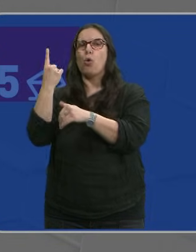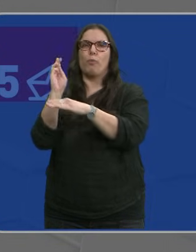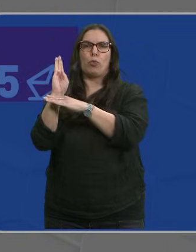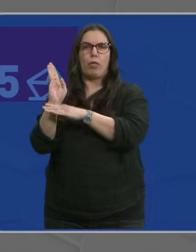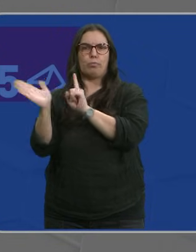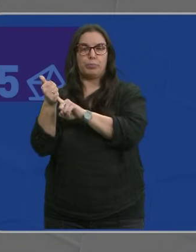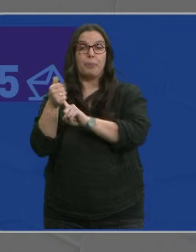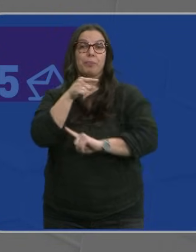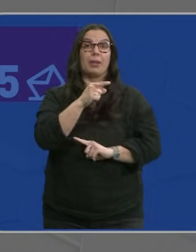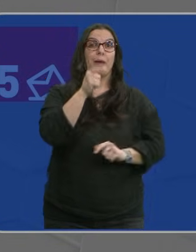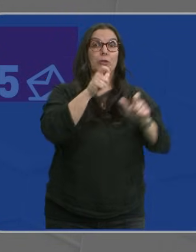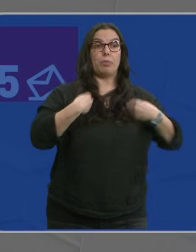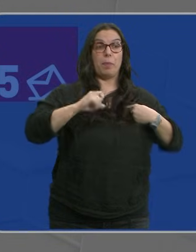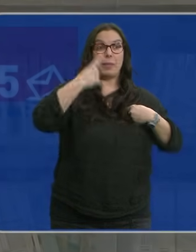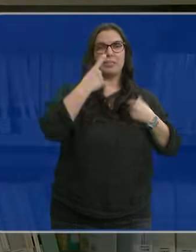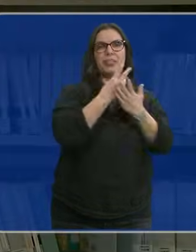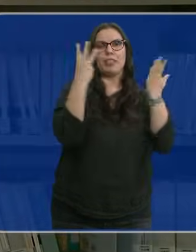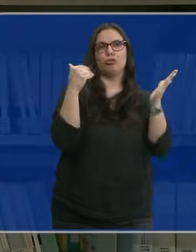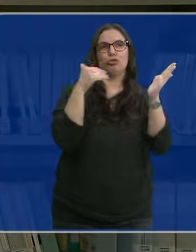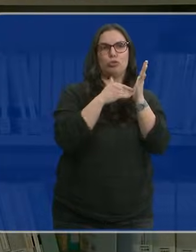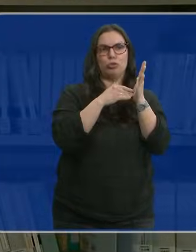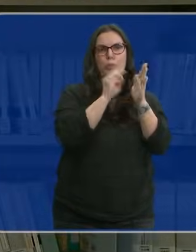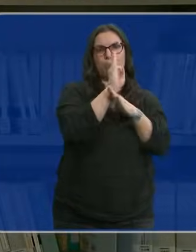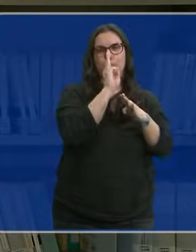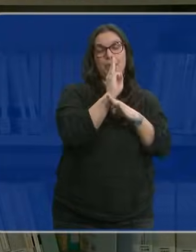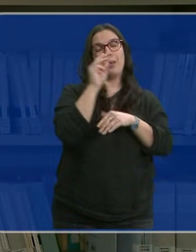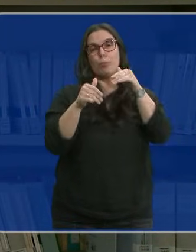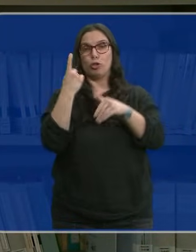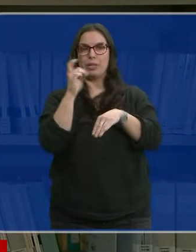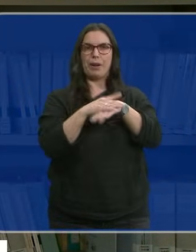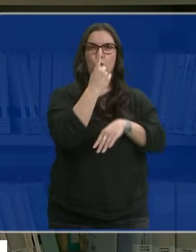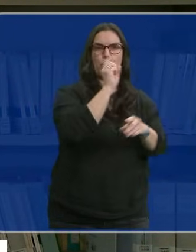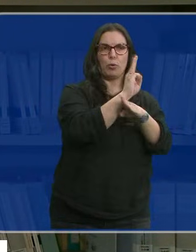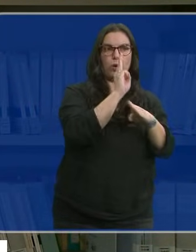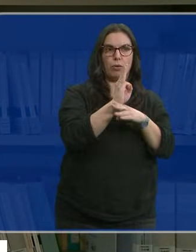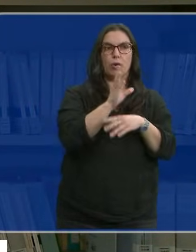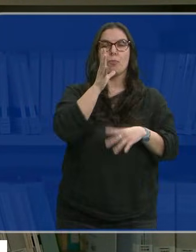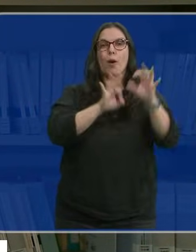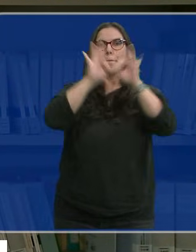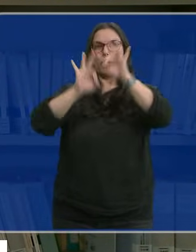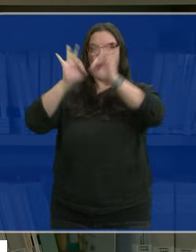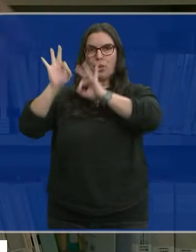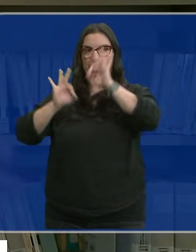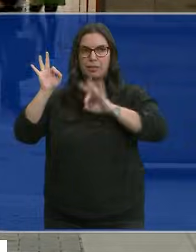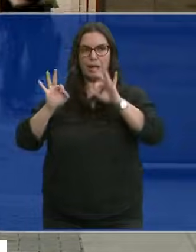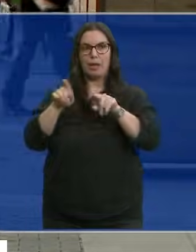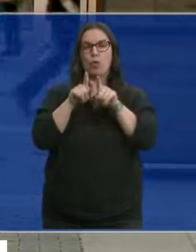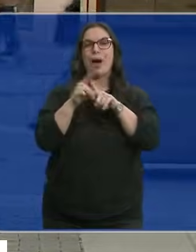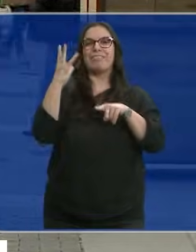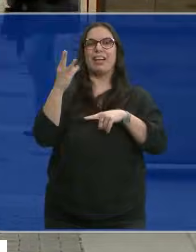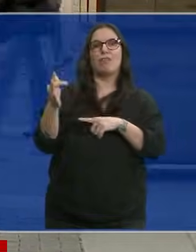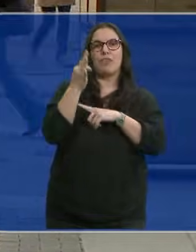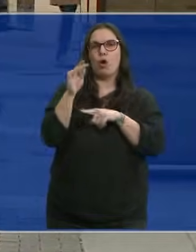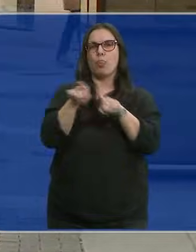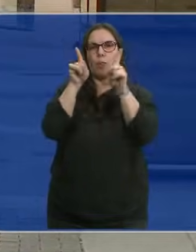falta el doble, más de 18.000. Porque el reparto de escaños entre circunscripciones está distorsionado por esos 3 fijos, con independencia